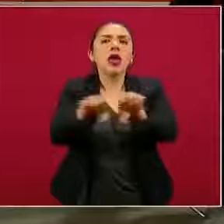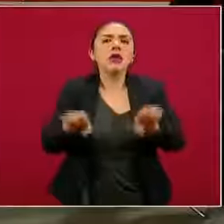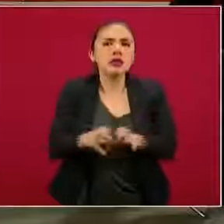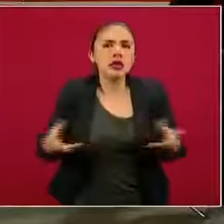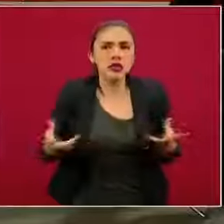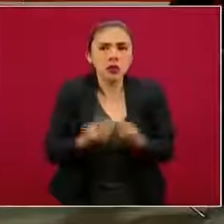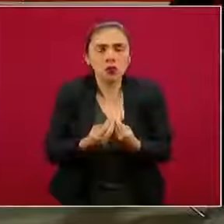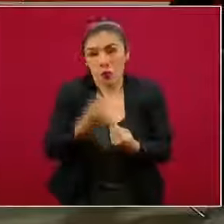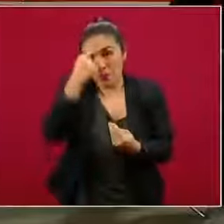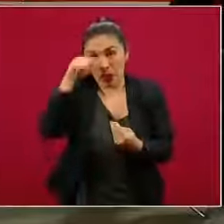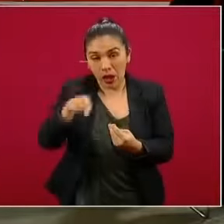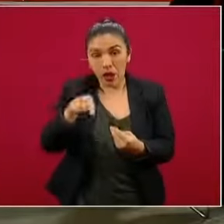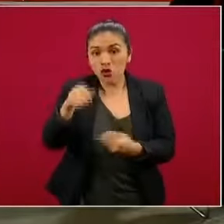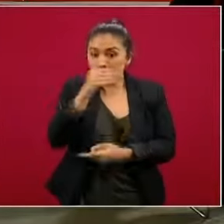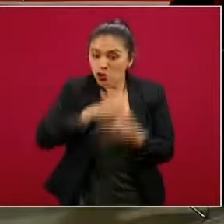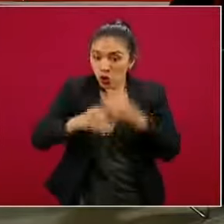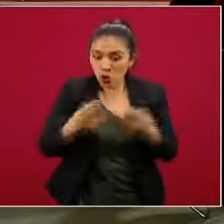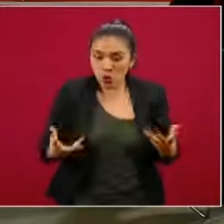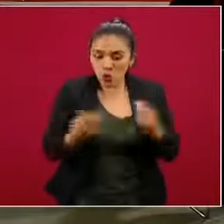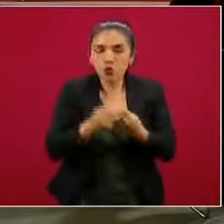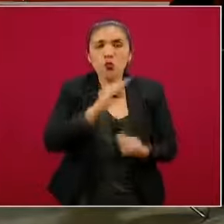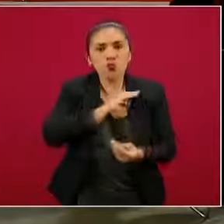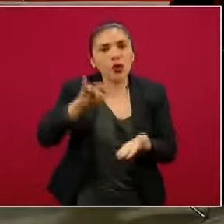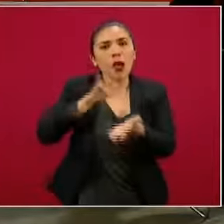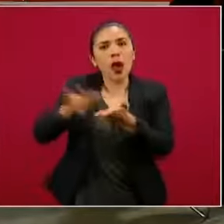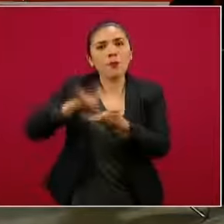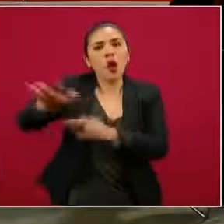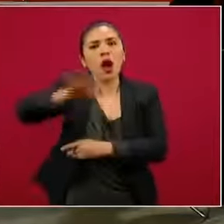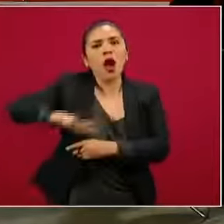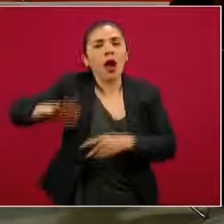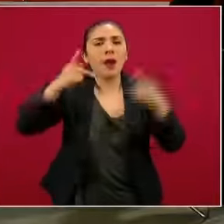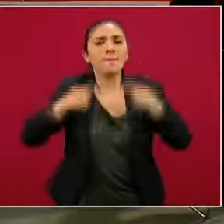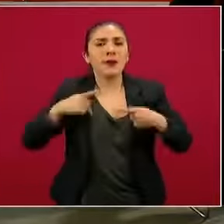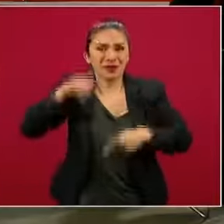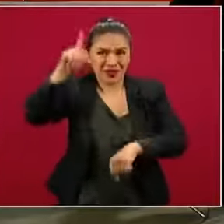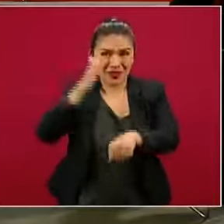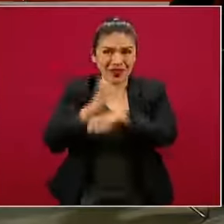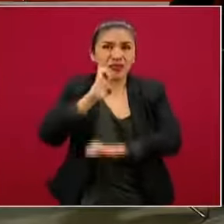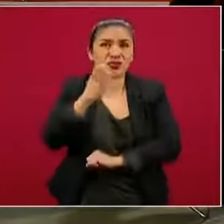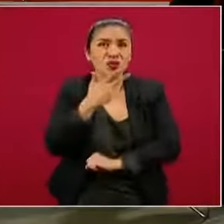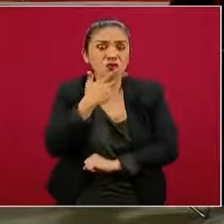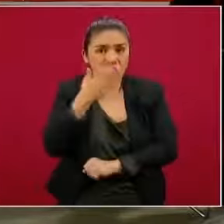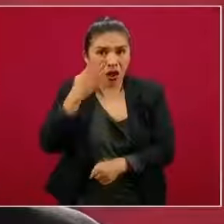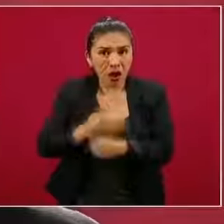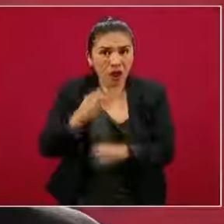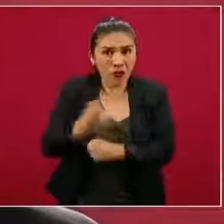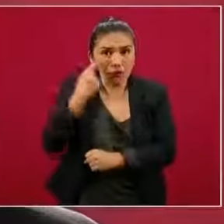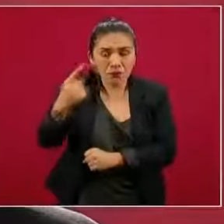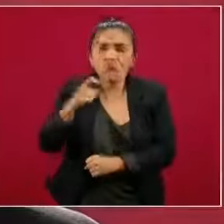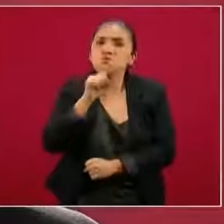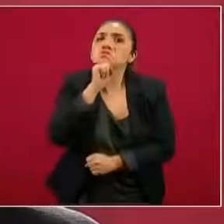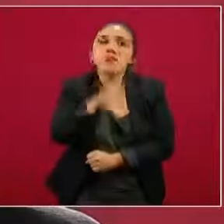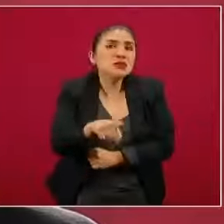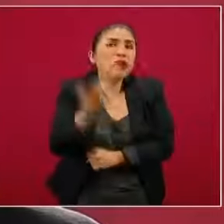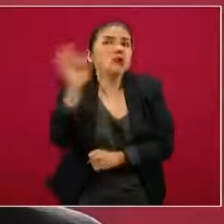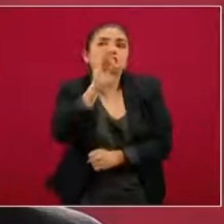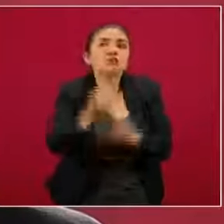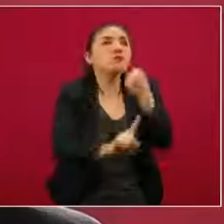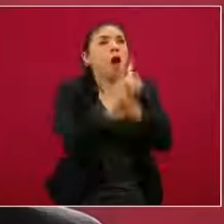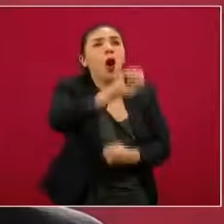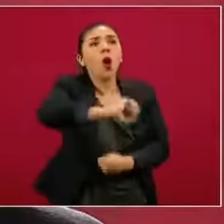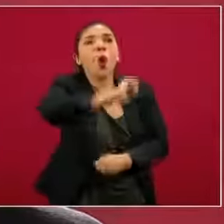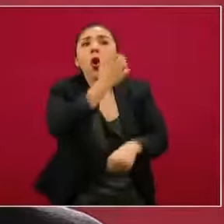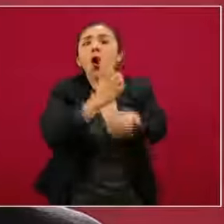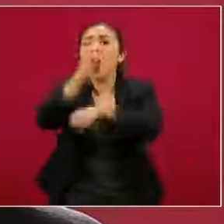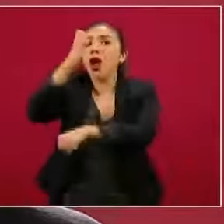para juntos apoyar a la población, en este caso del estado de Chihuahua, misma cosa que haremos para cualquier entidad